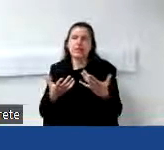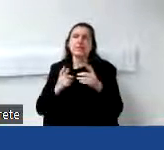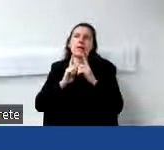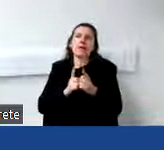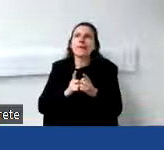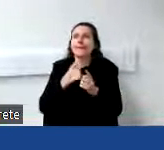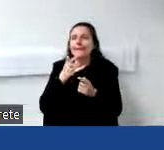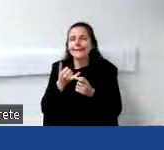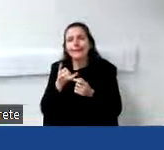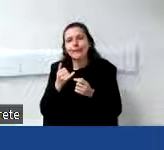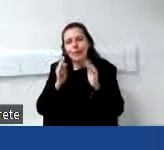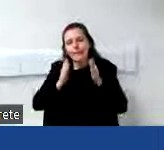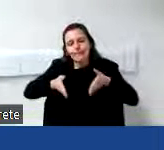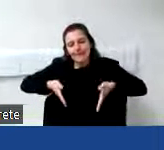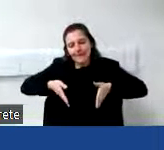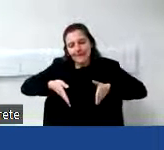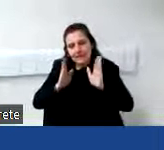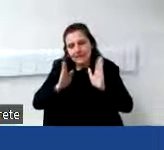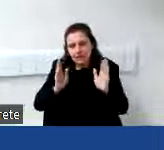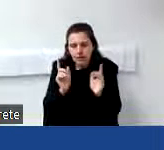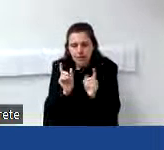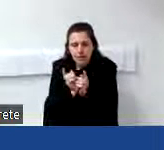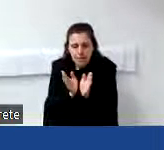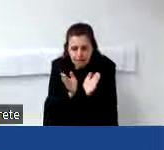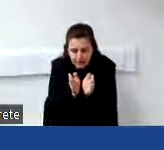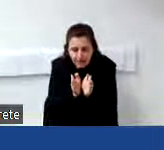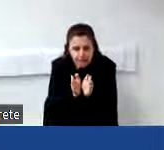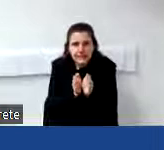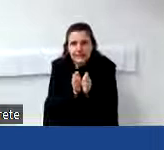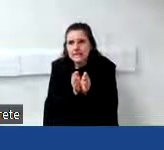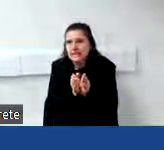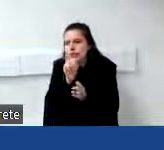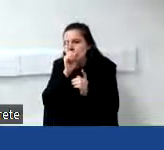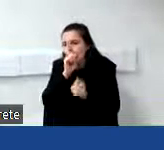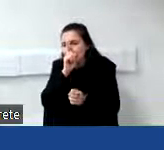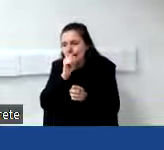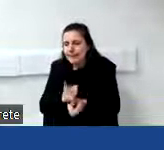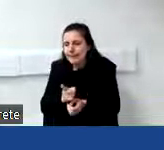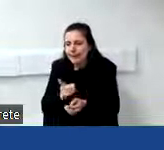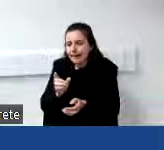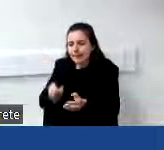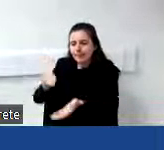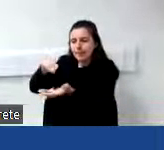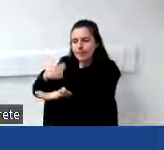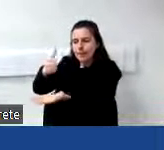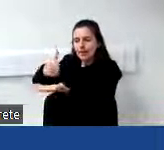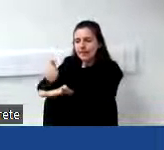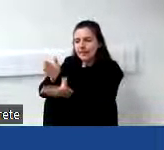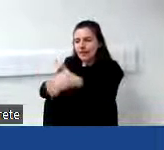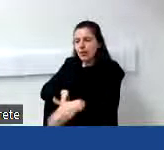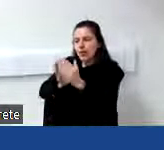sumamos que hay un dispensador de agua, que está el balde de limpieza, o que quedaron cosas,